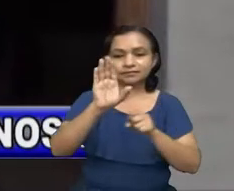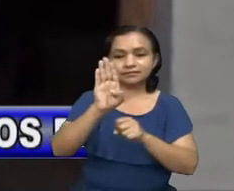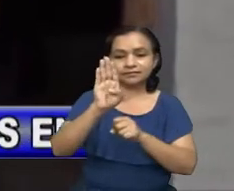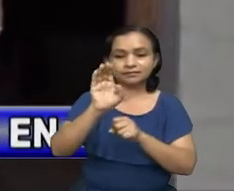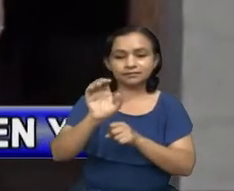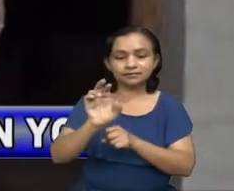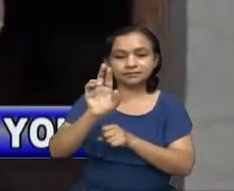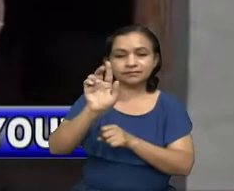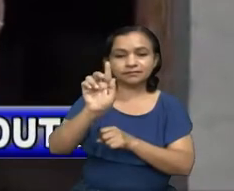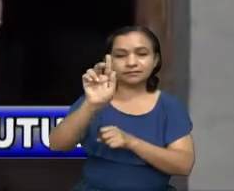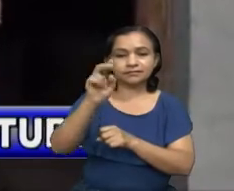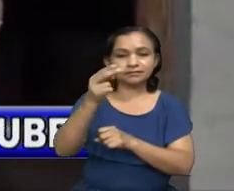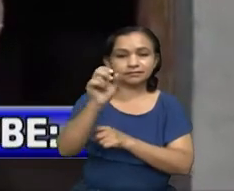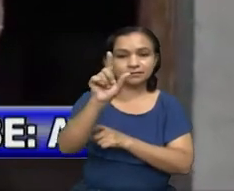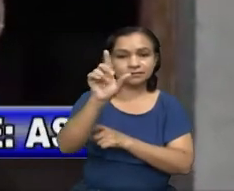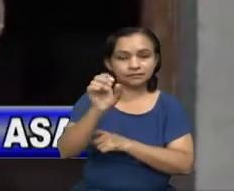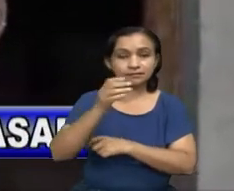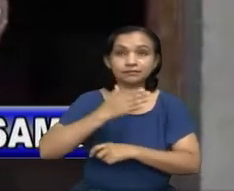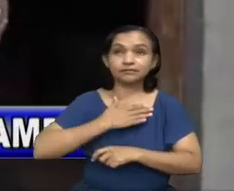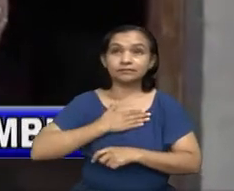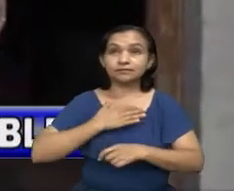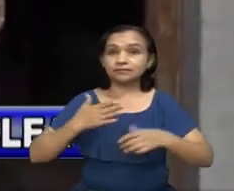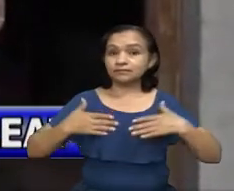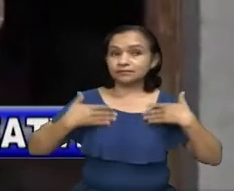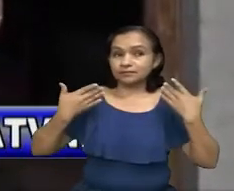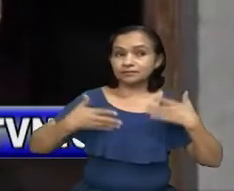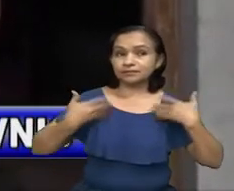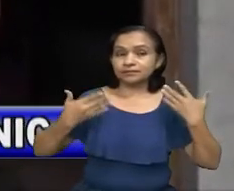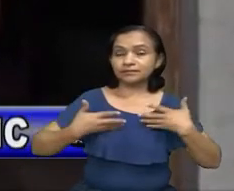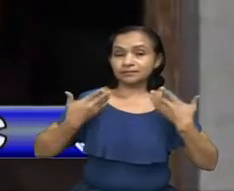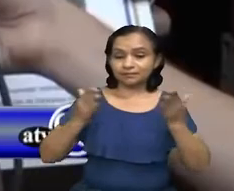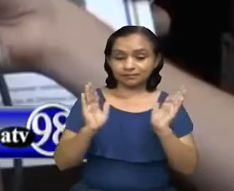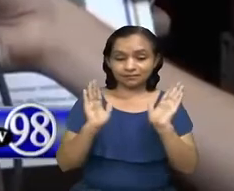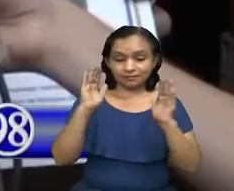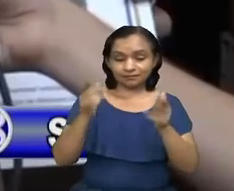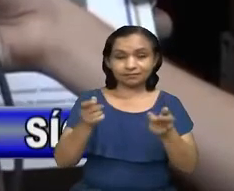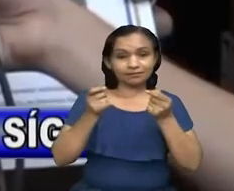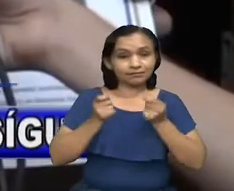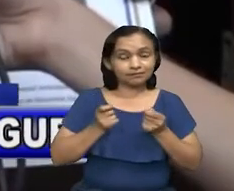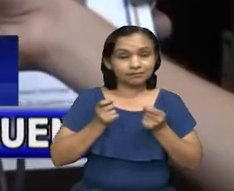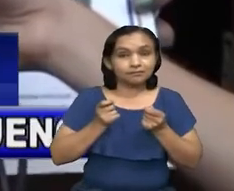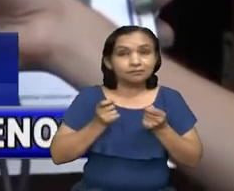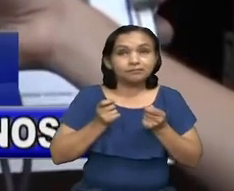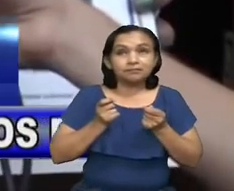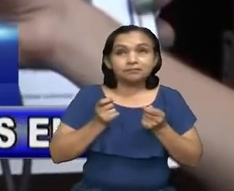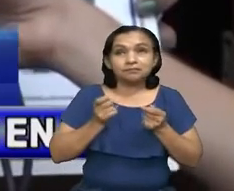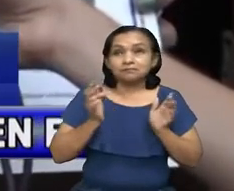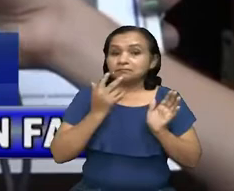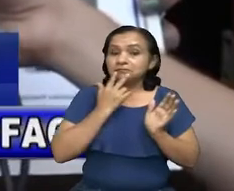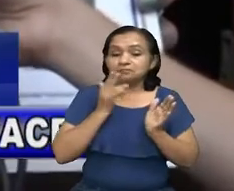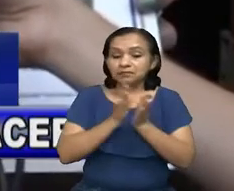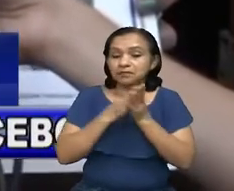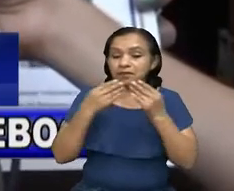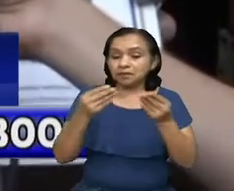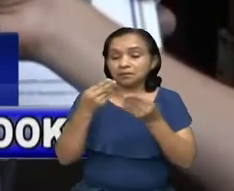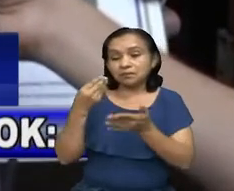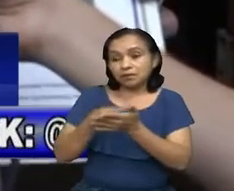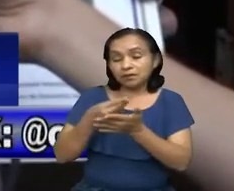mí es una gran dicha tener esto en mis manos, ¿verdad? Nosotros lo tenemos solo con un papelito de